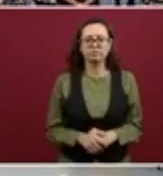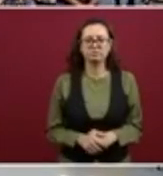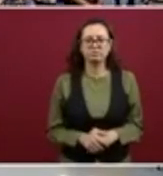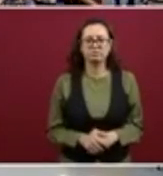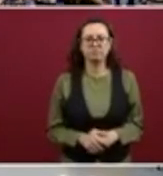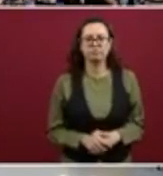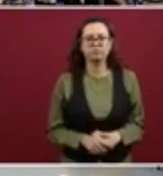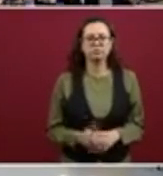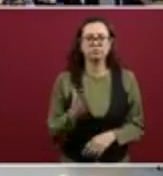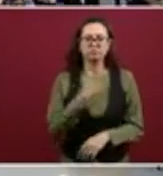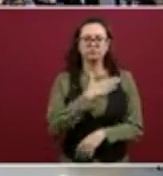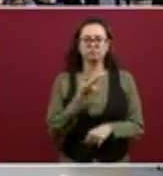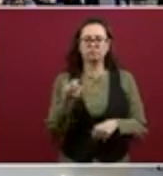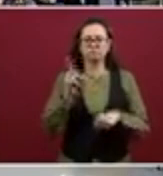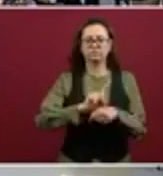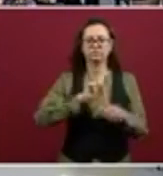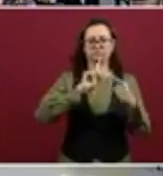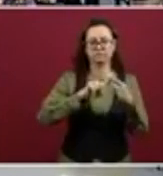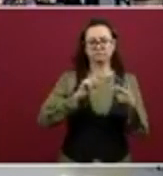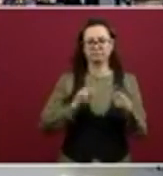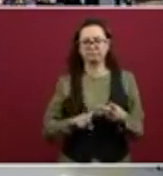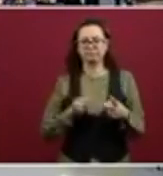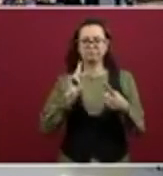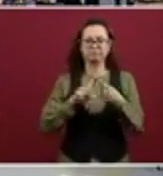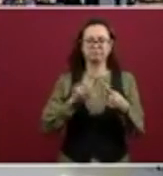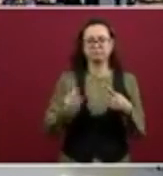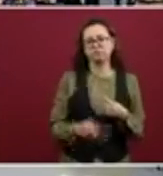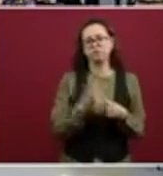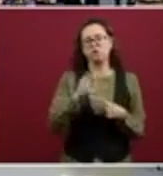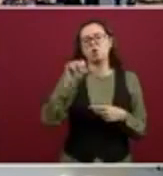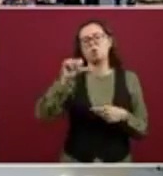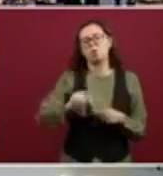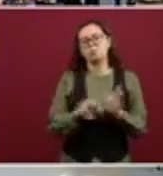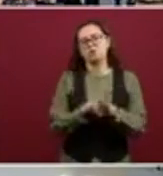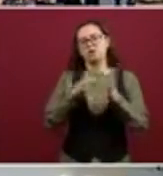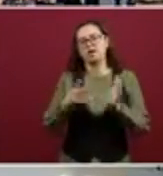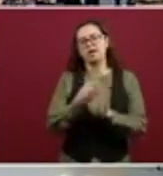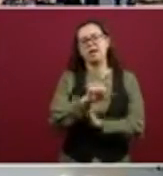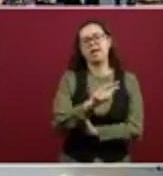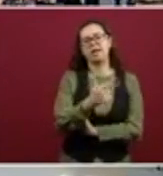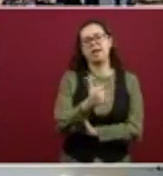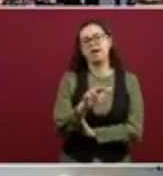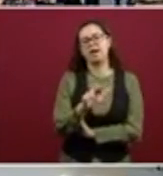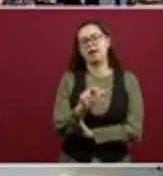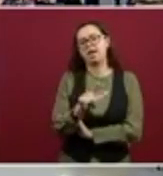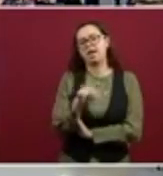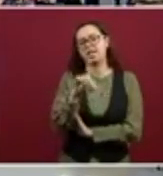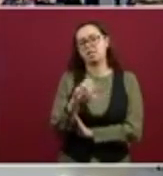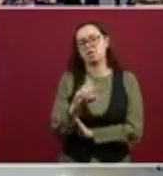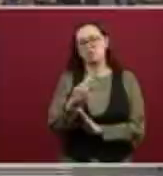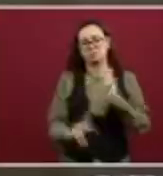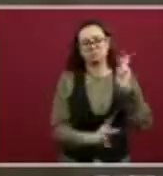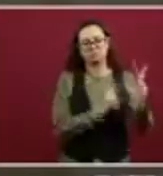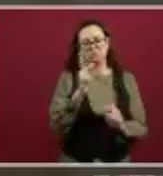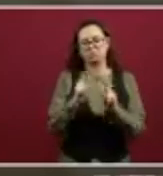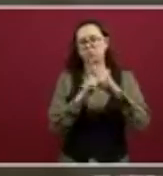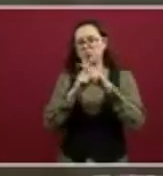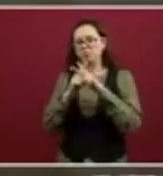Buenos días, presidente. Dos temas. El primero, hoy en el Heraldo de México publicamos una encuesta donde el 70% de